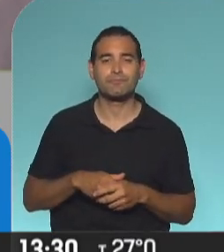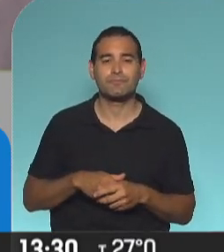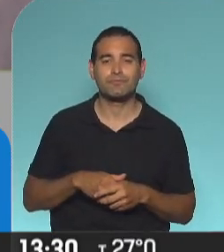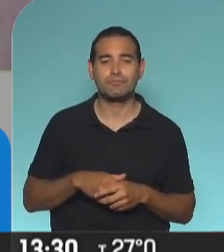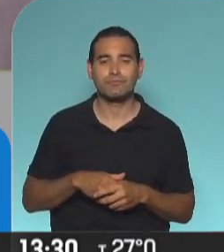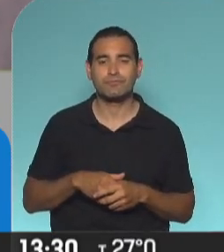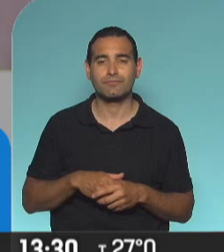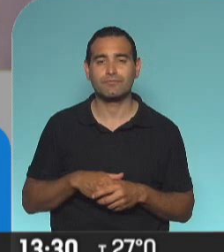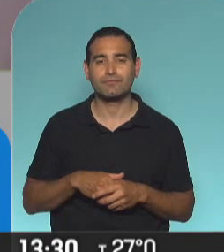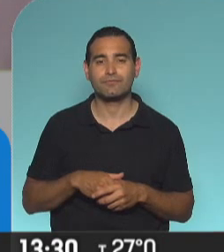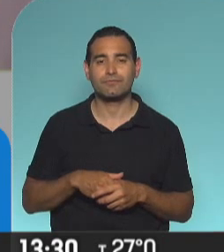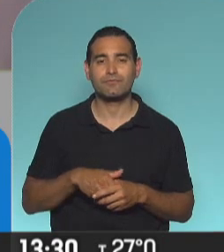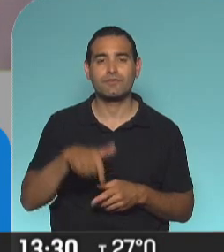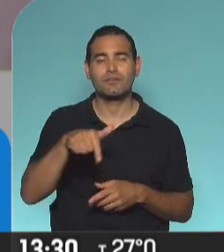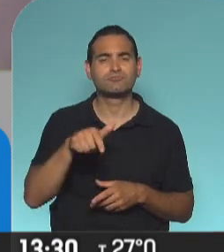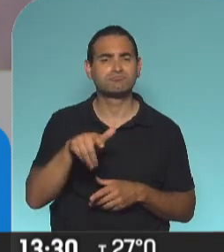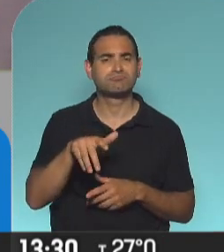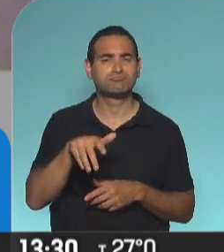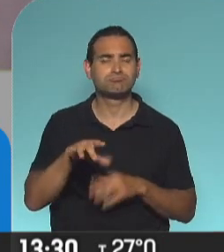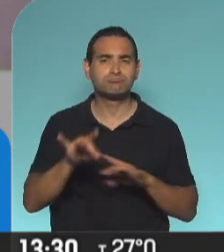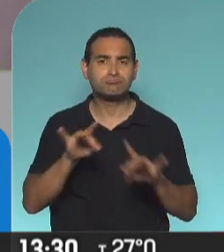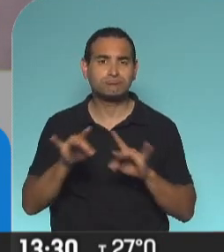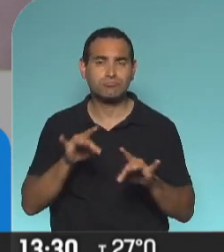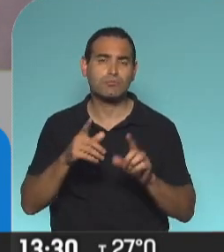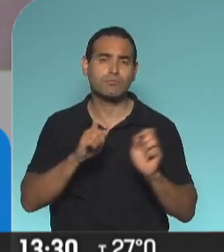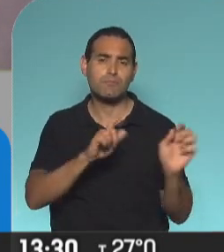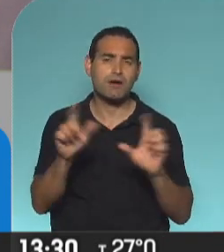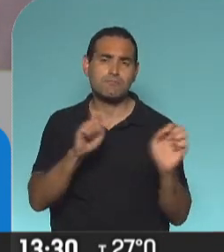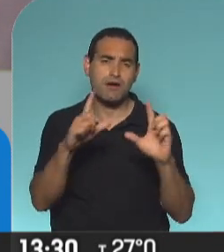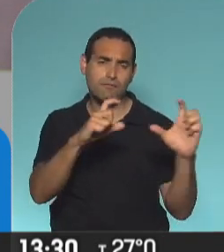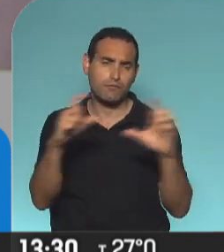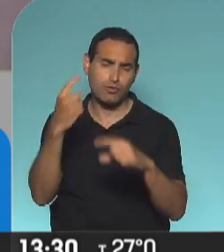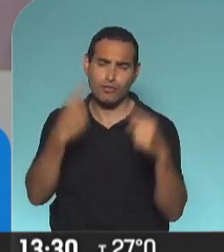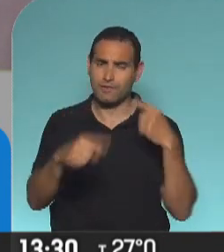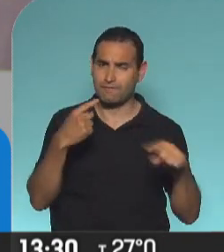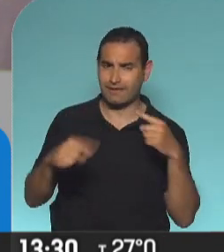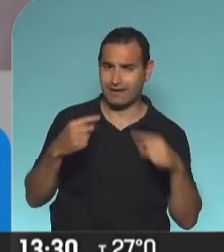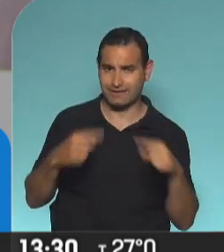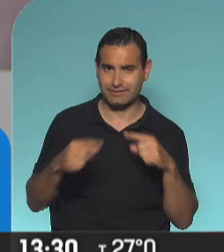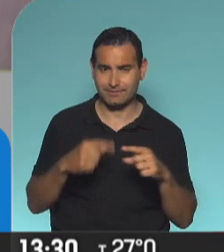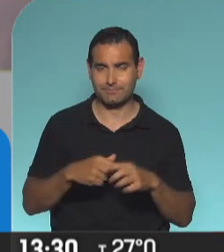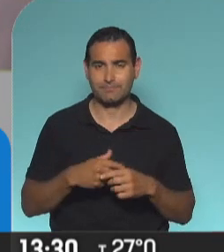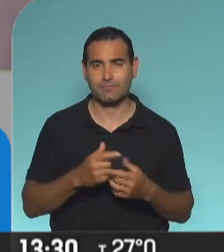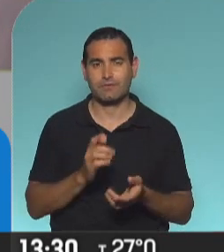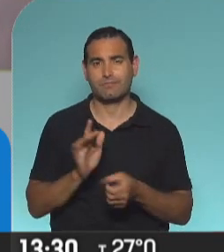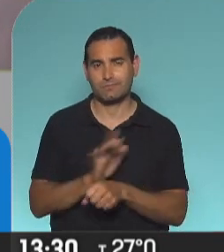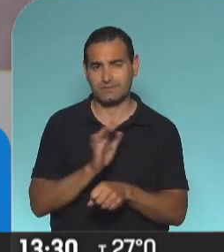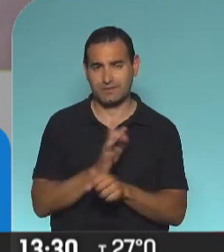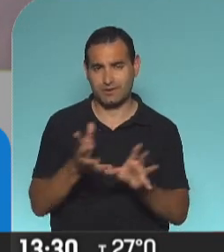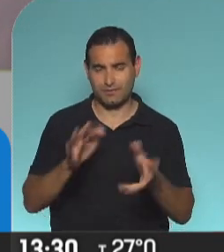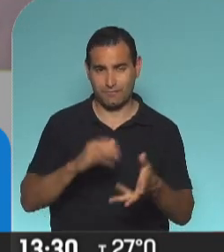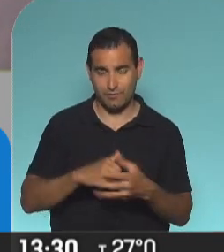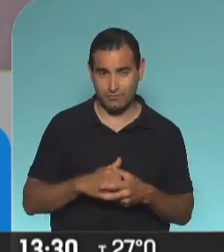Estación Artística. Está conformado por distintas obras audiovisuales en formato de cine. Cada